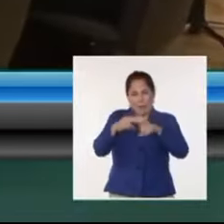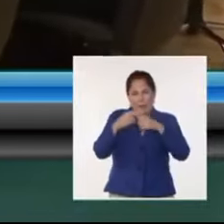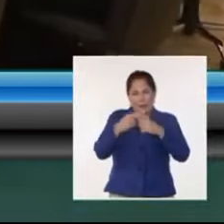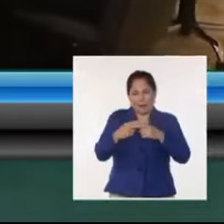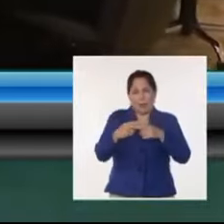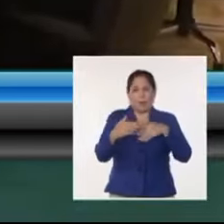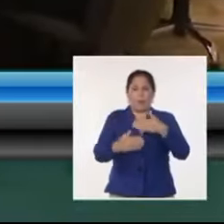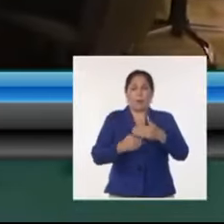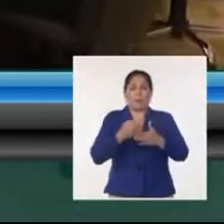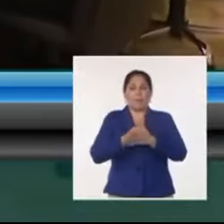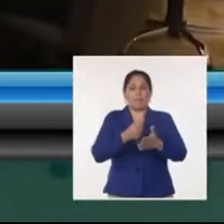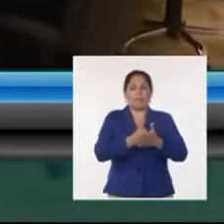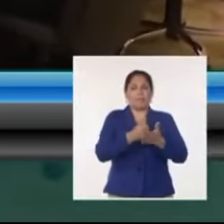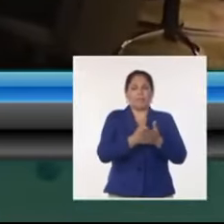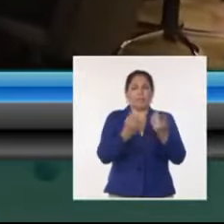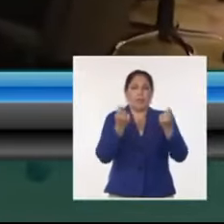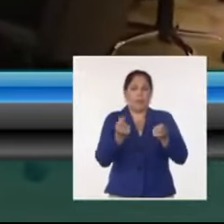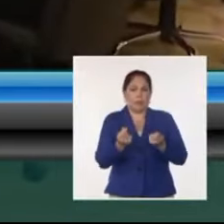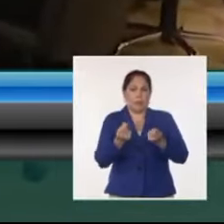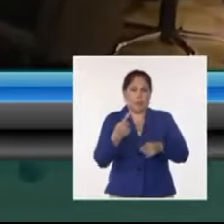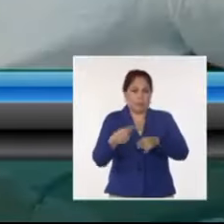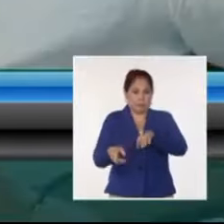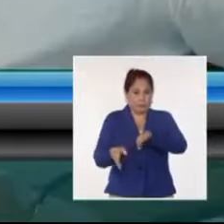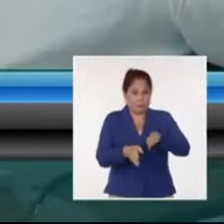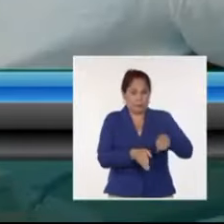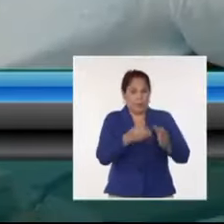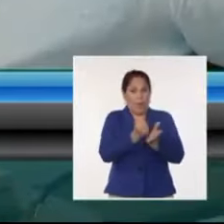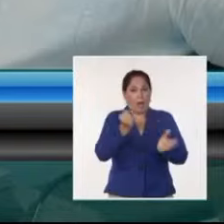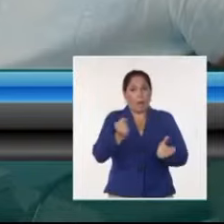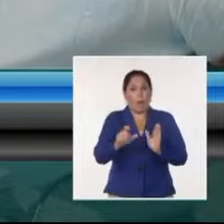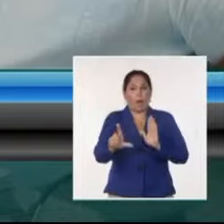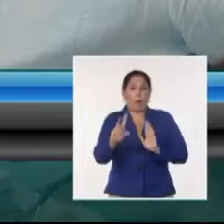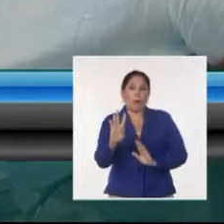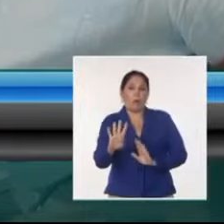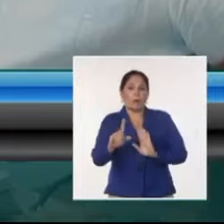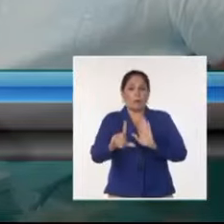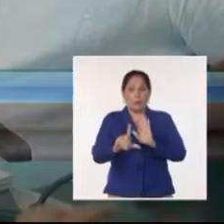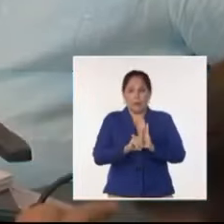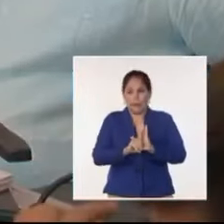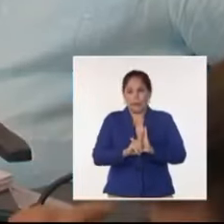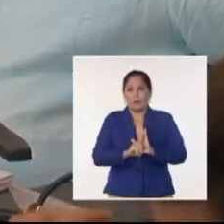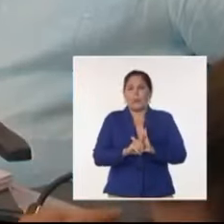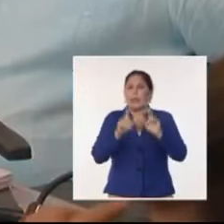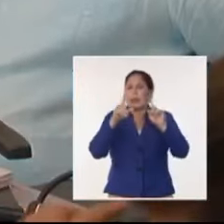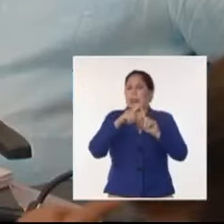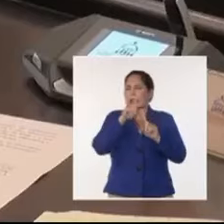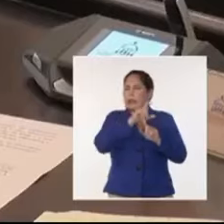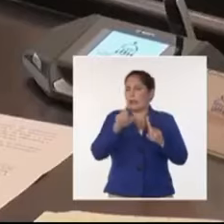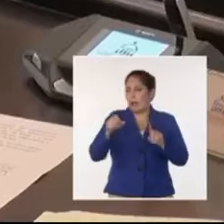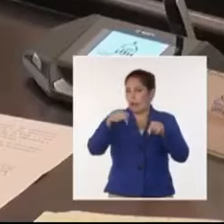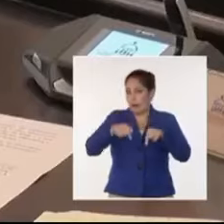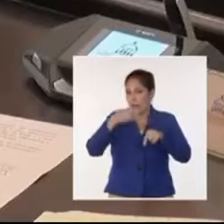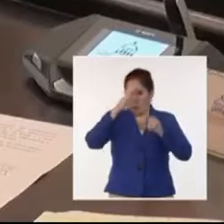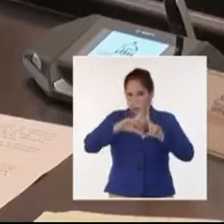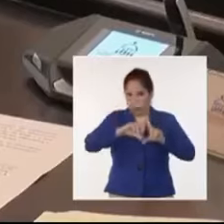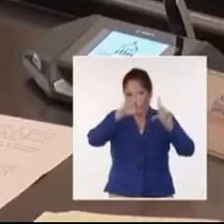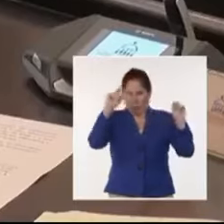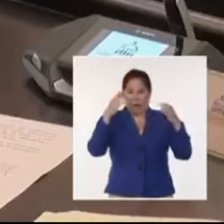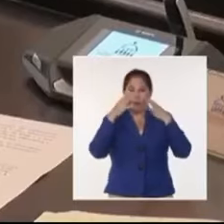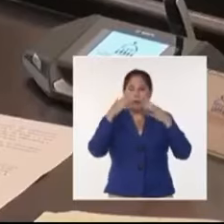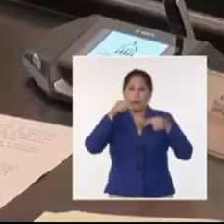reimpulsar la economía también aprobaron cuatro decretos leyes se analizaron temas vinculados con la agenda del país